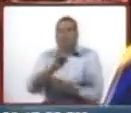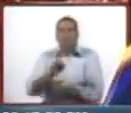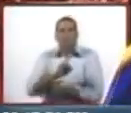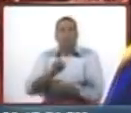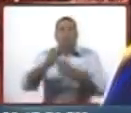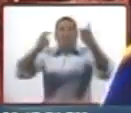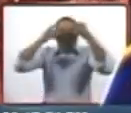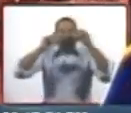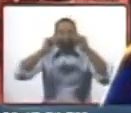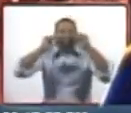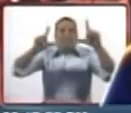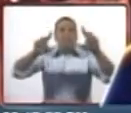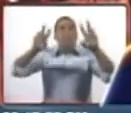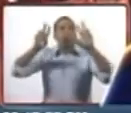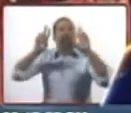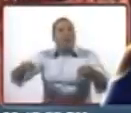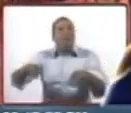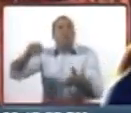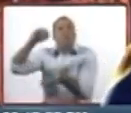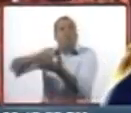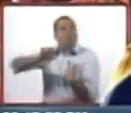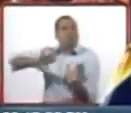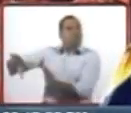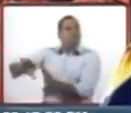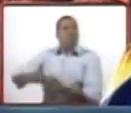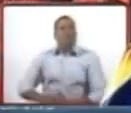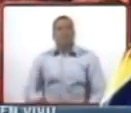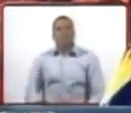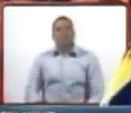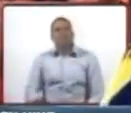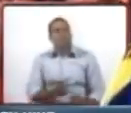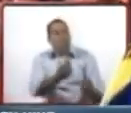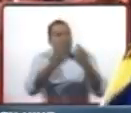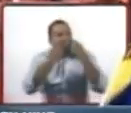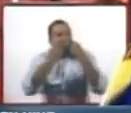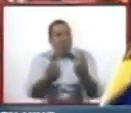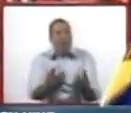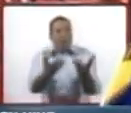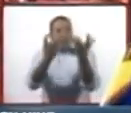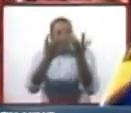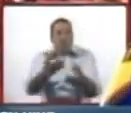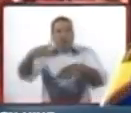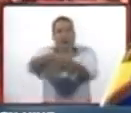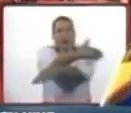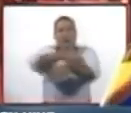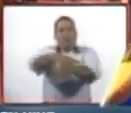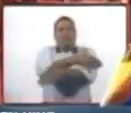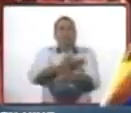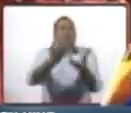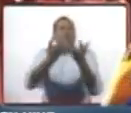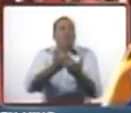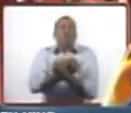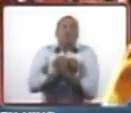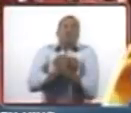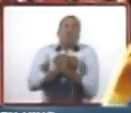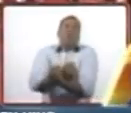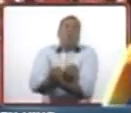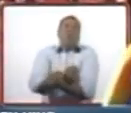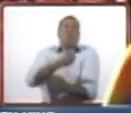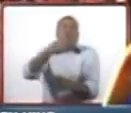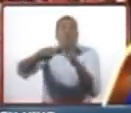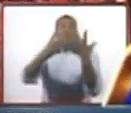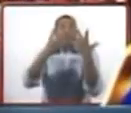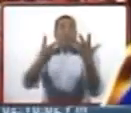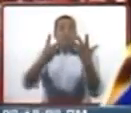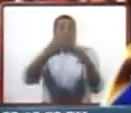y más nunca volverán. ¿Qué sientes al ver la avenida Bolívar plena de amor y las otras 7 avenidas también